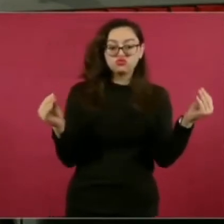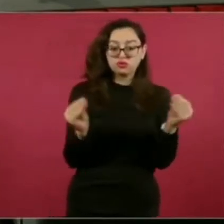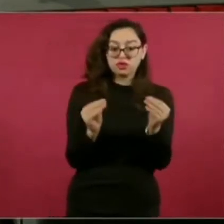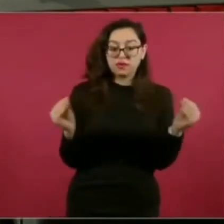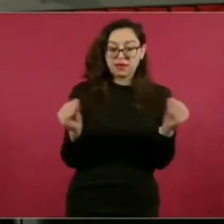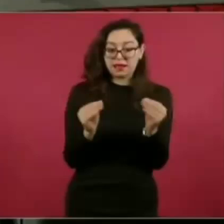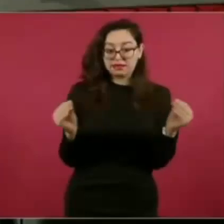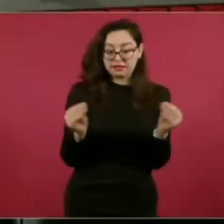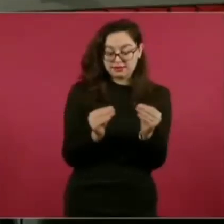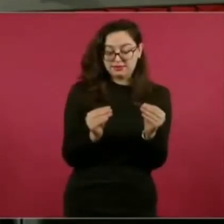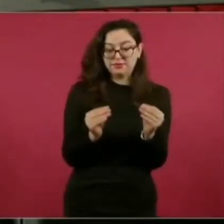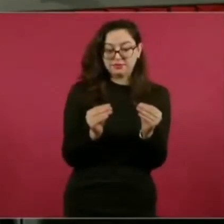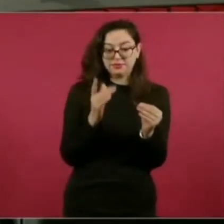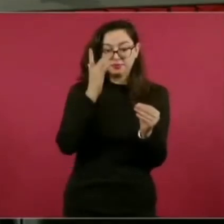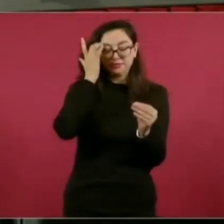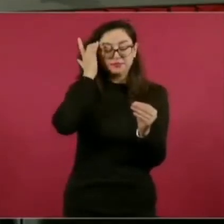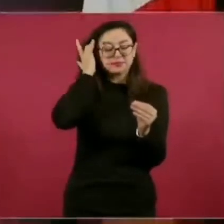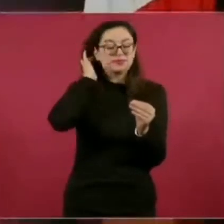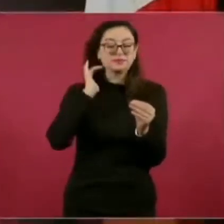Debate